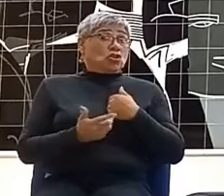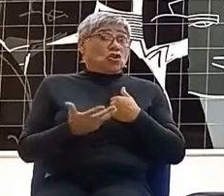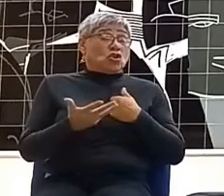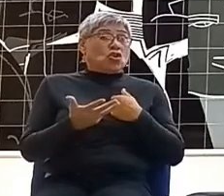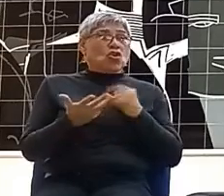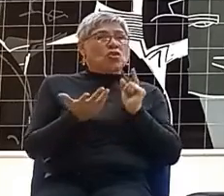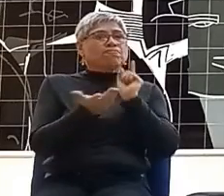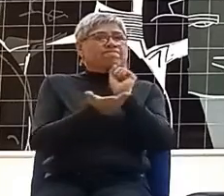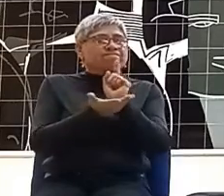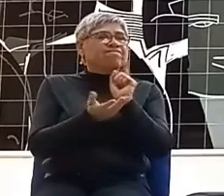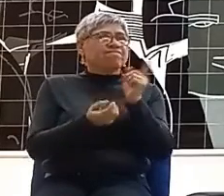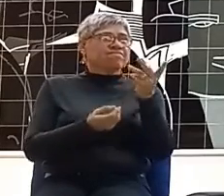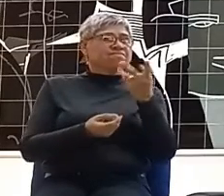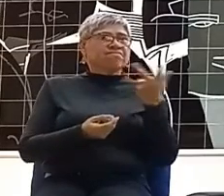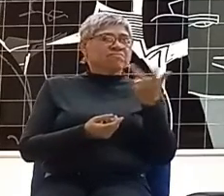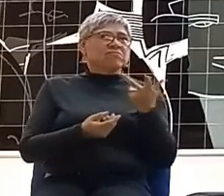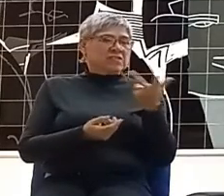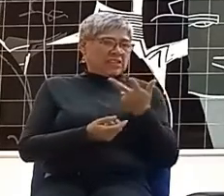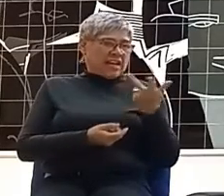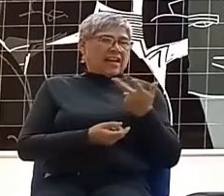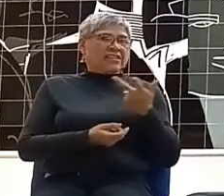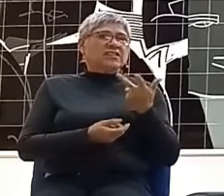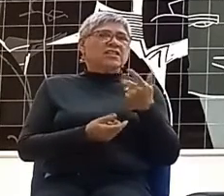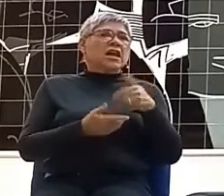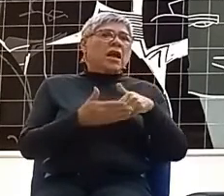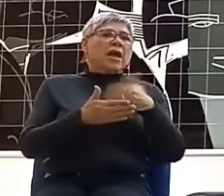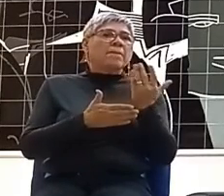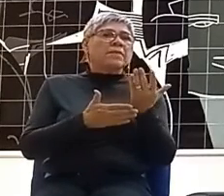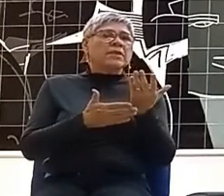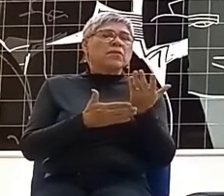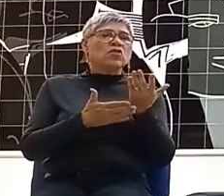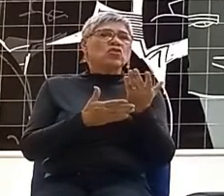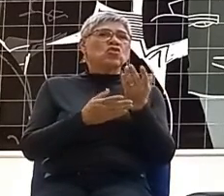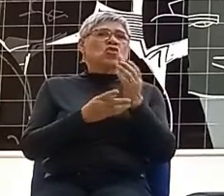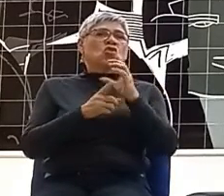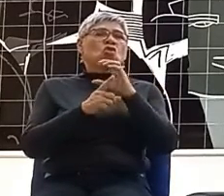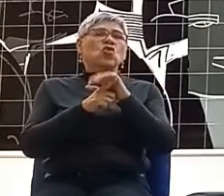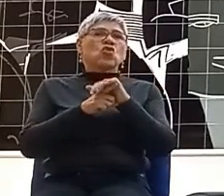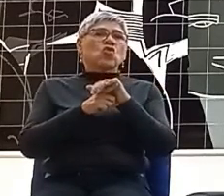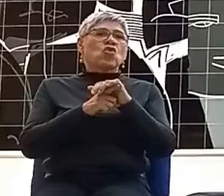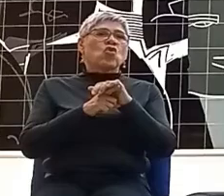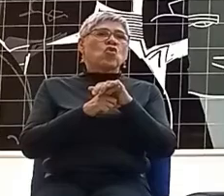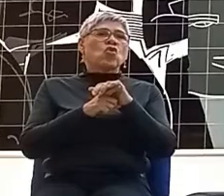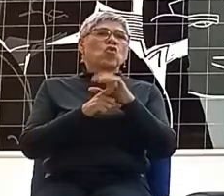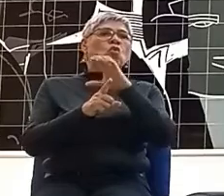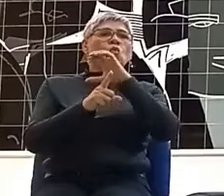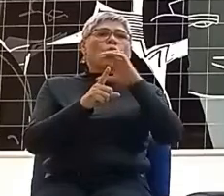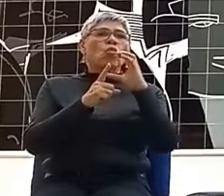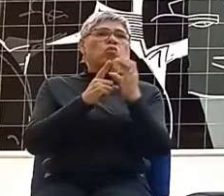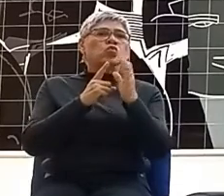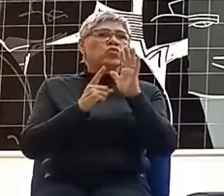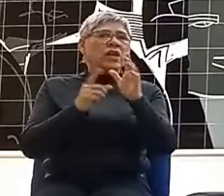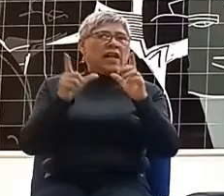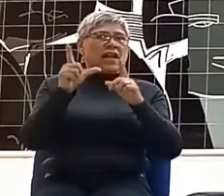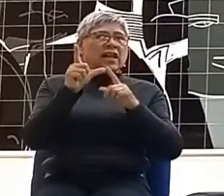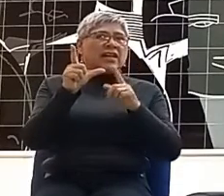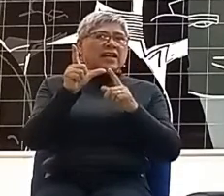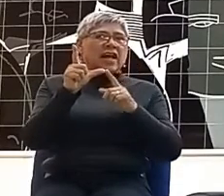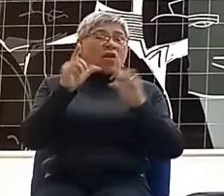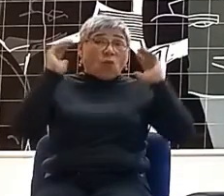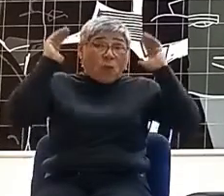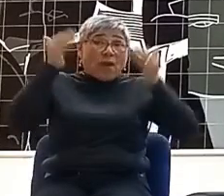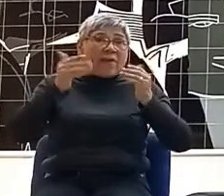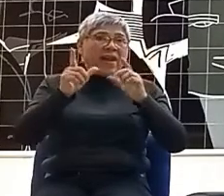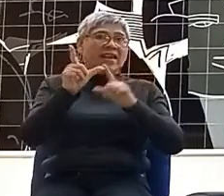dimos inicio a los programas de Tertulia Cueva de Letras hace 2 años en plena pandemia. Ellos abrieron